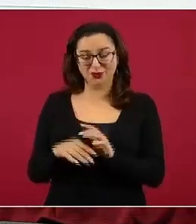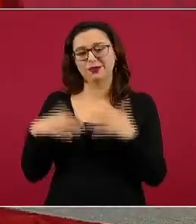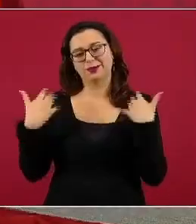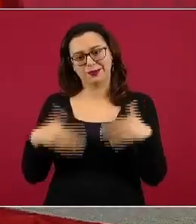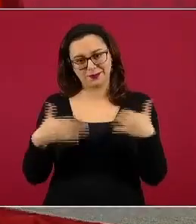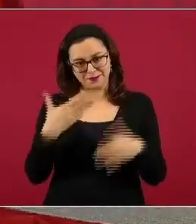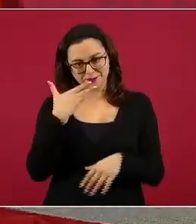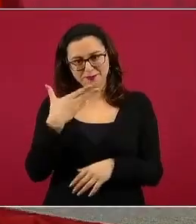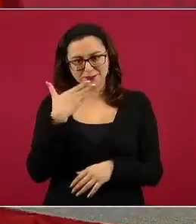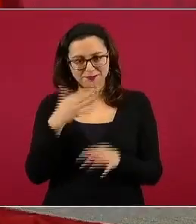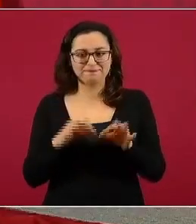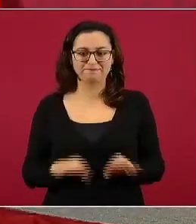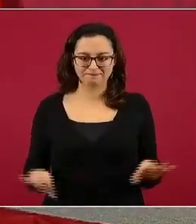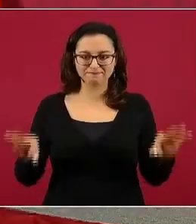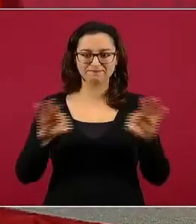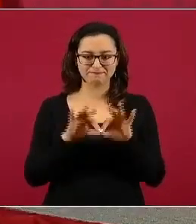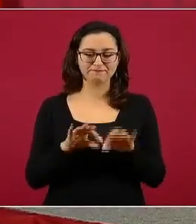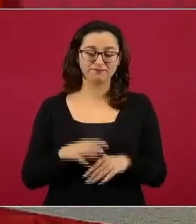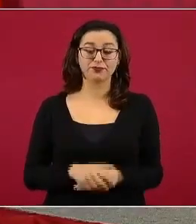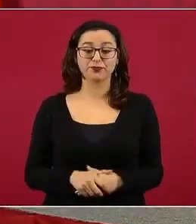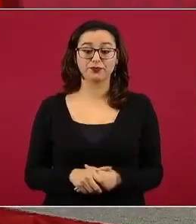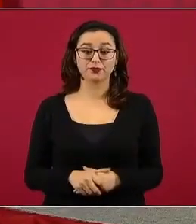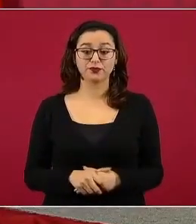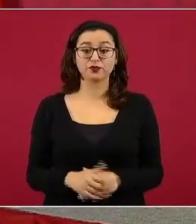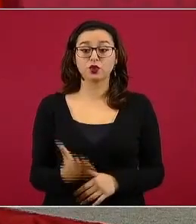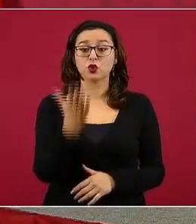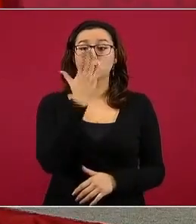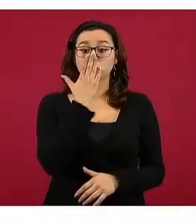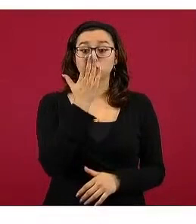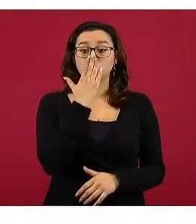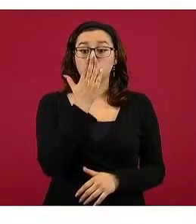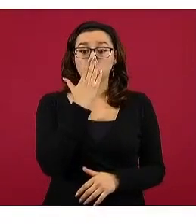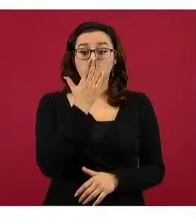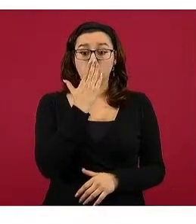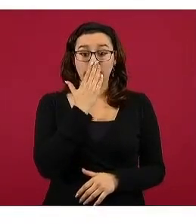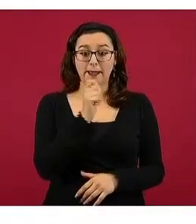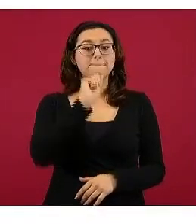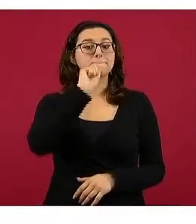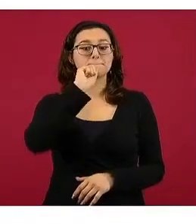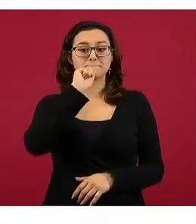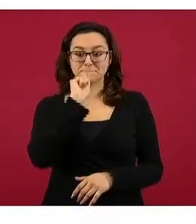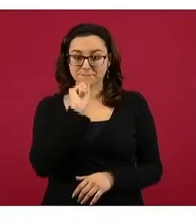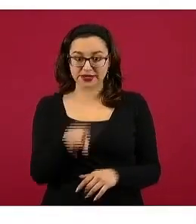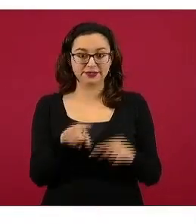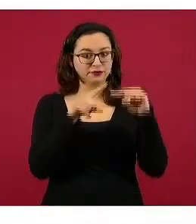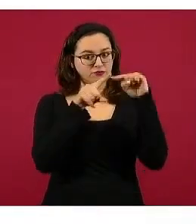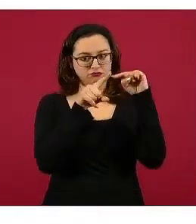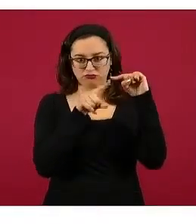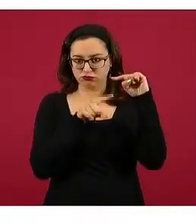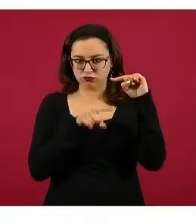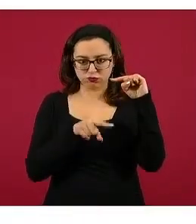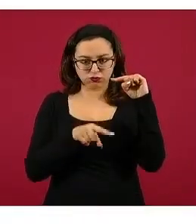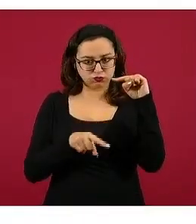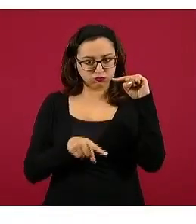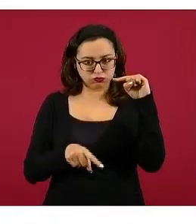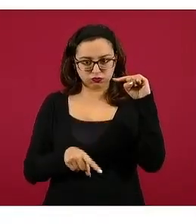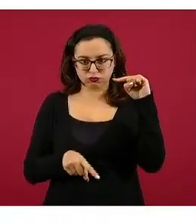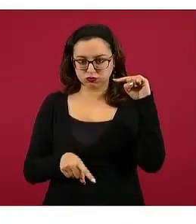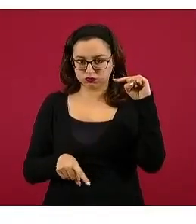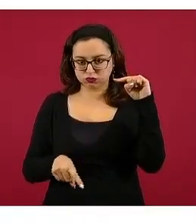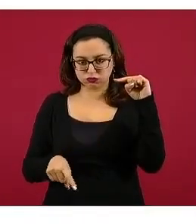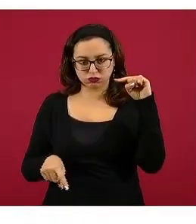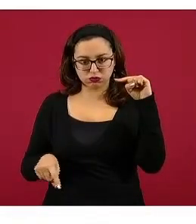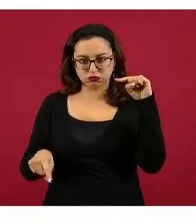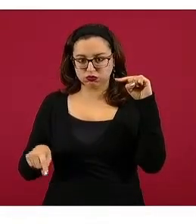importante. La siguiente. El estado de Sonora también había ya tenido un descenso muy claro, se quedó aquí como en